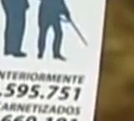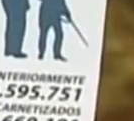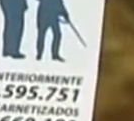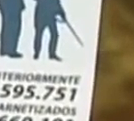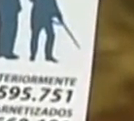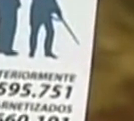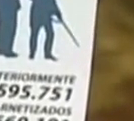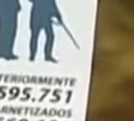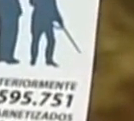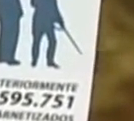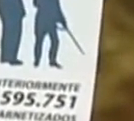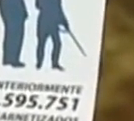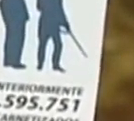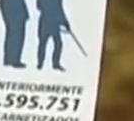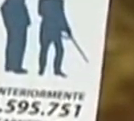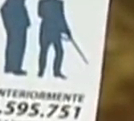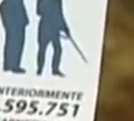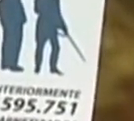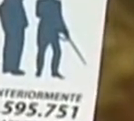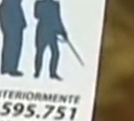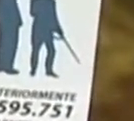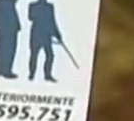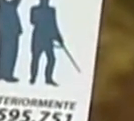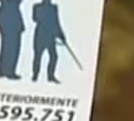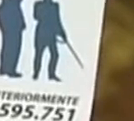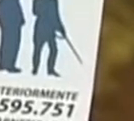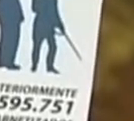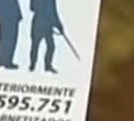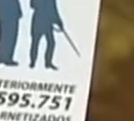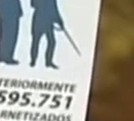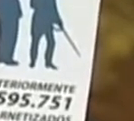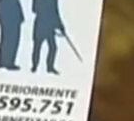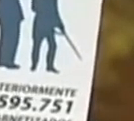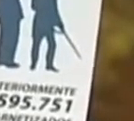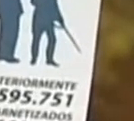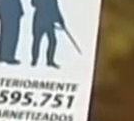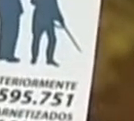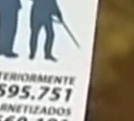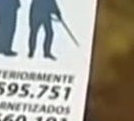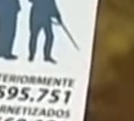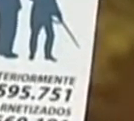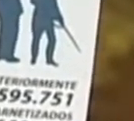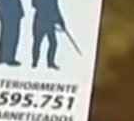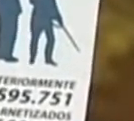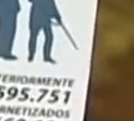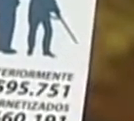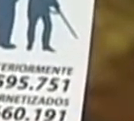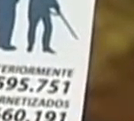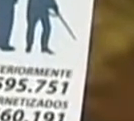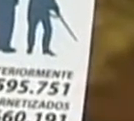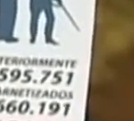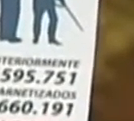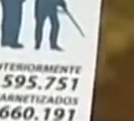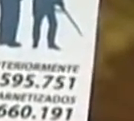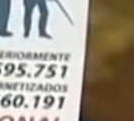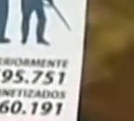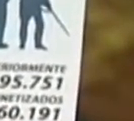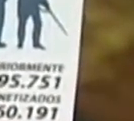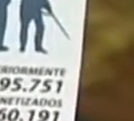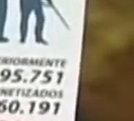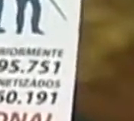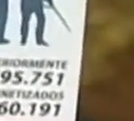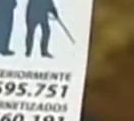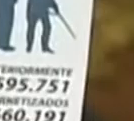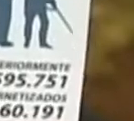nivel general nacional no algunos puntitos 660.000 las colas para sacarse carne la patria son gigantescas